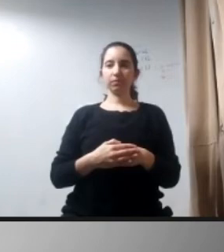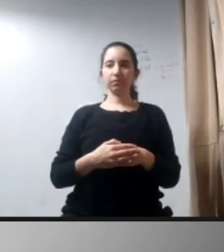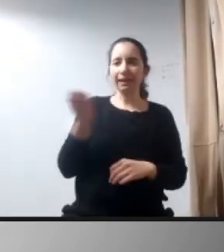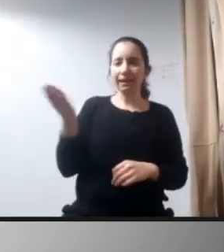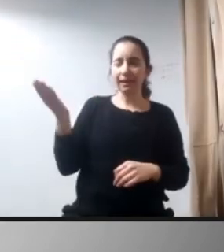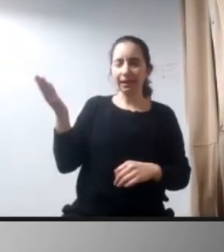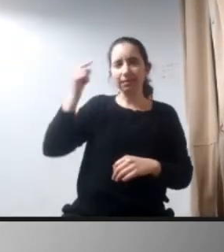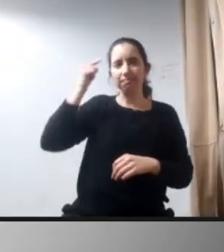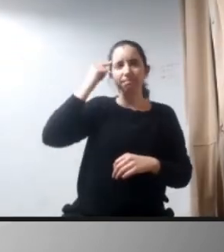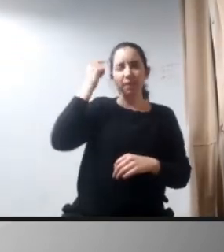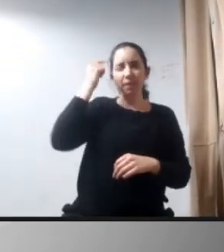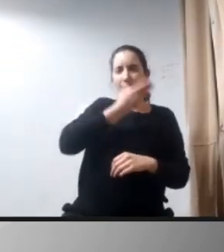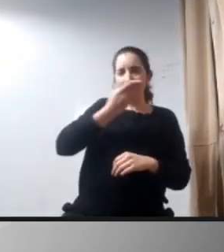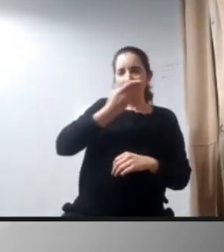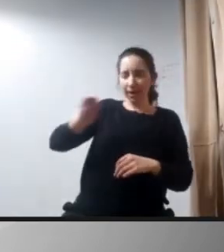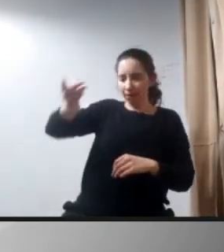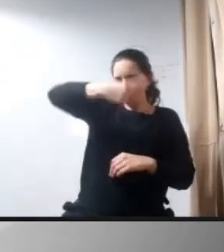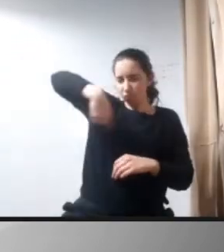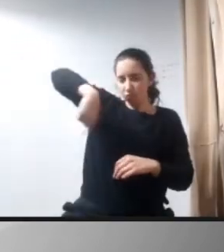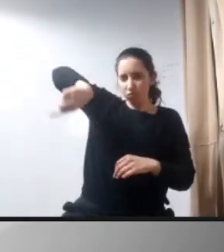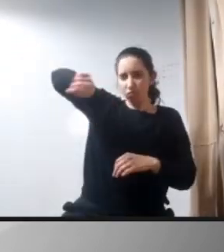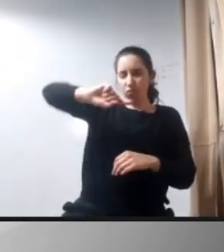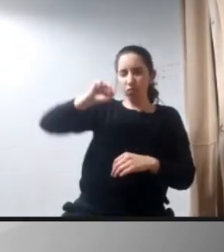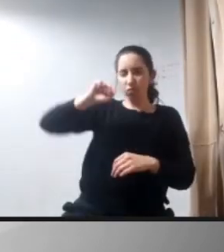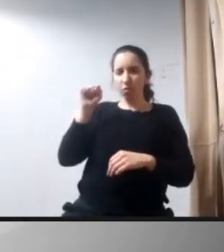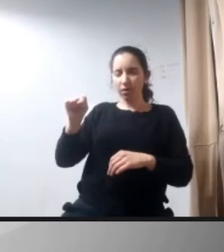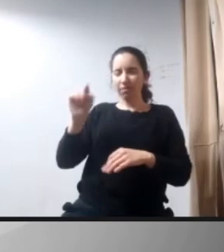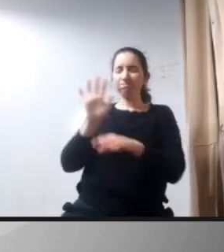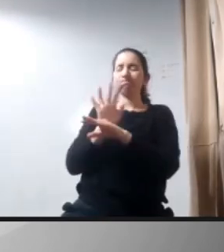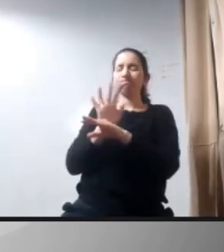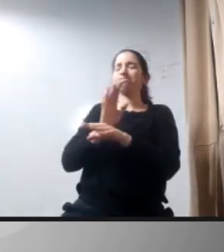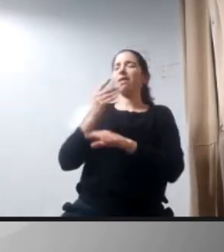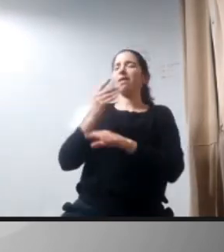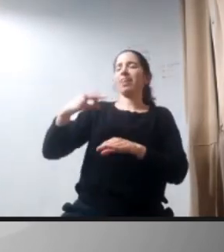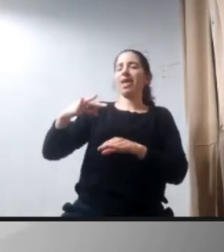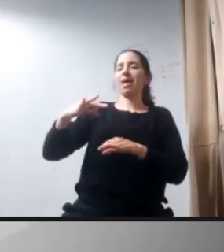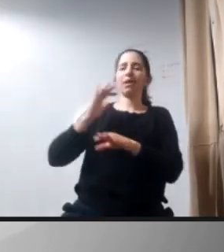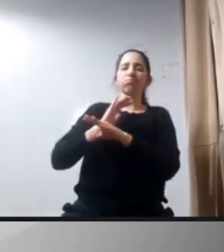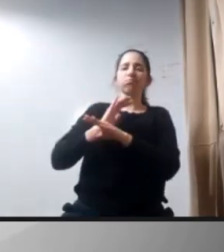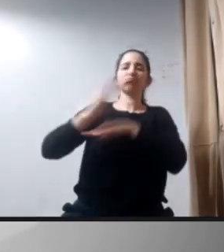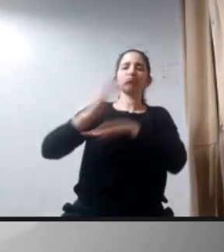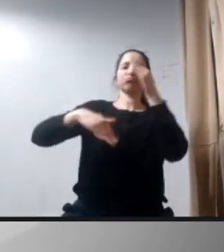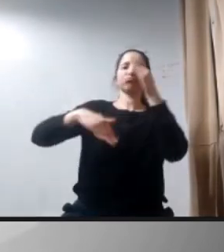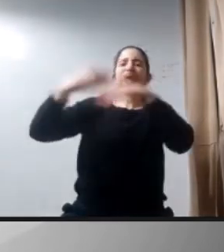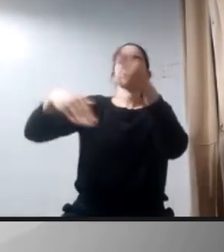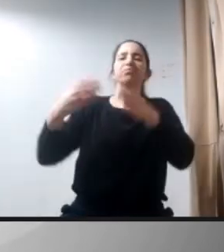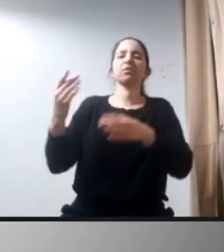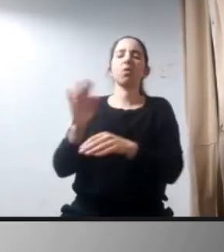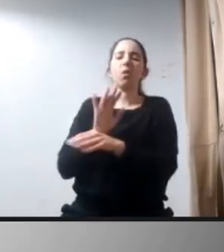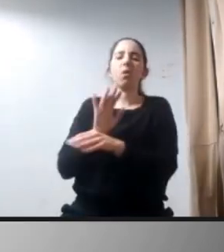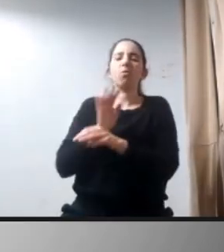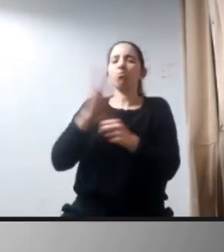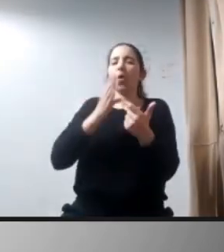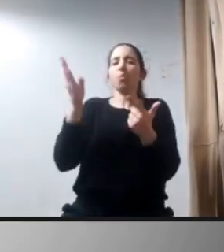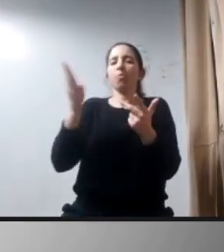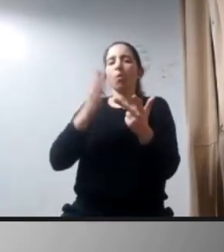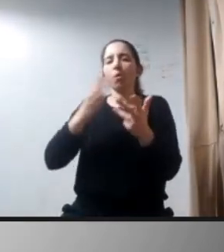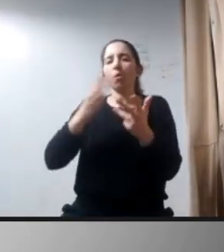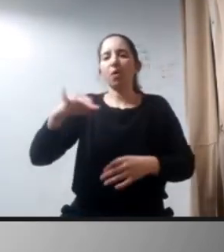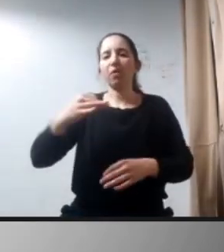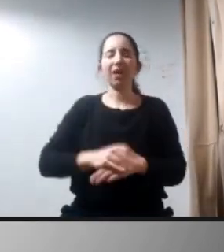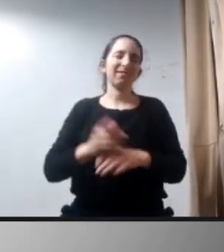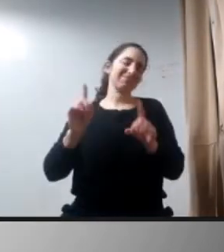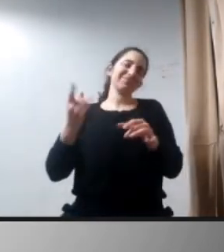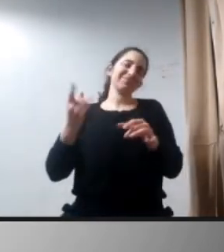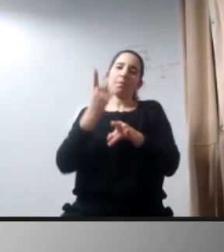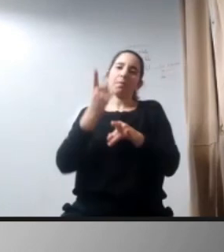Un ser productivo. Esta es una de las cosas también que estuvo en la base del patriarcado, ¿no? El que produce, el que va a